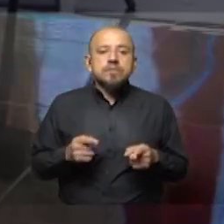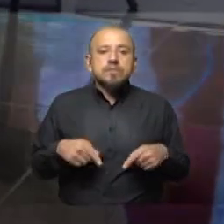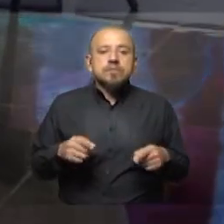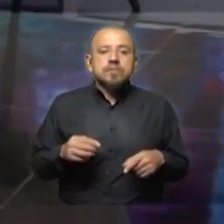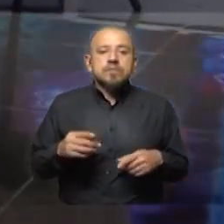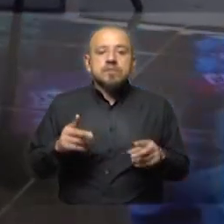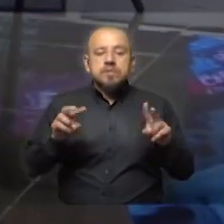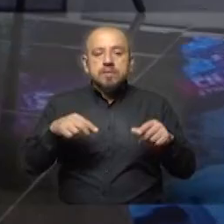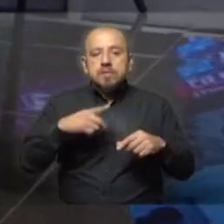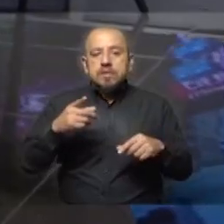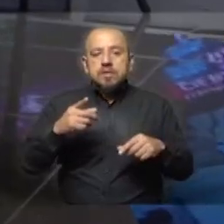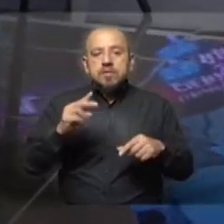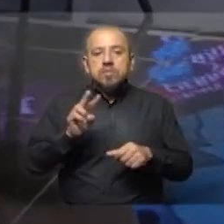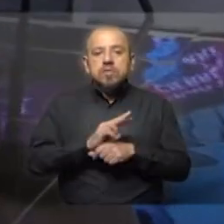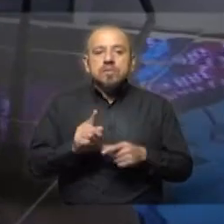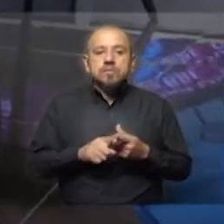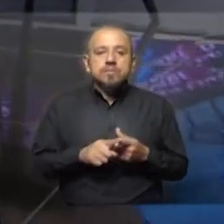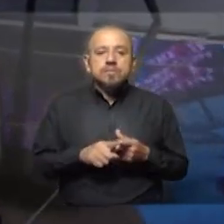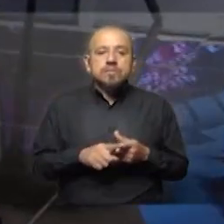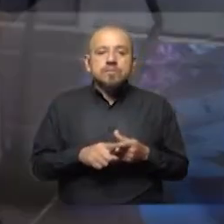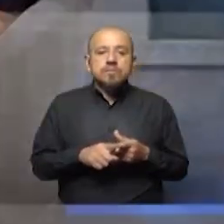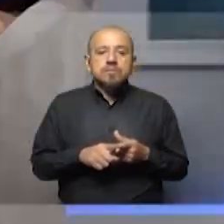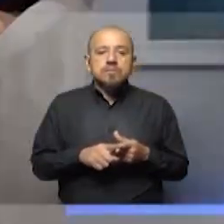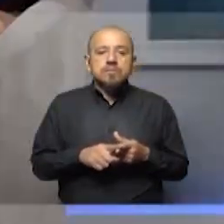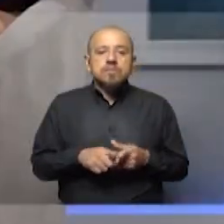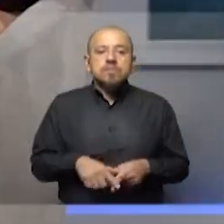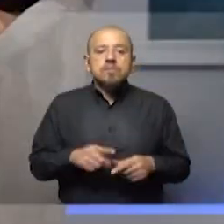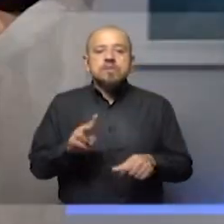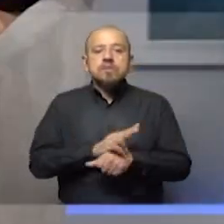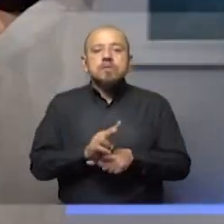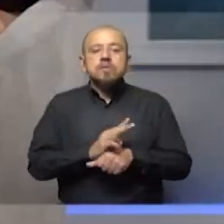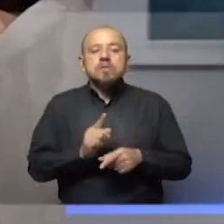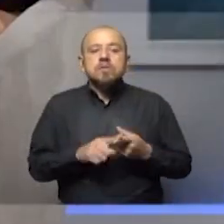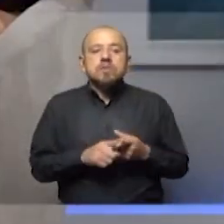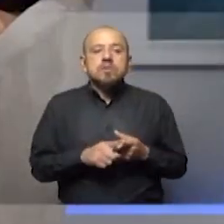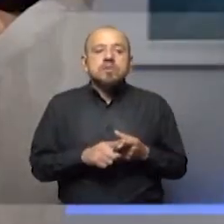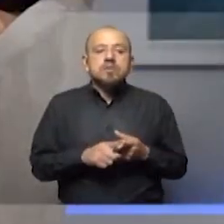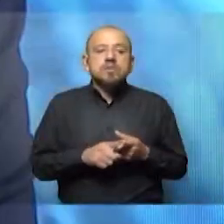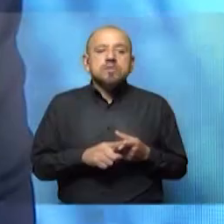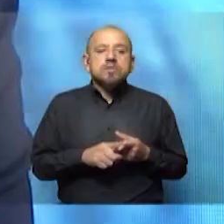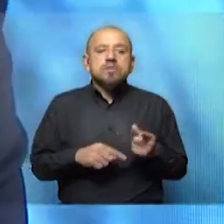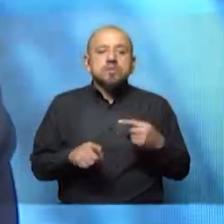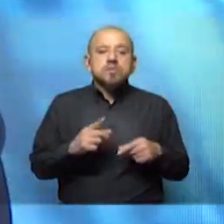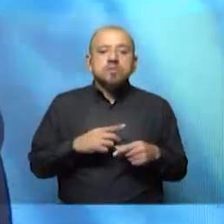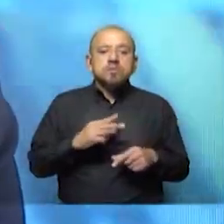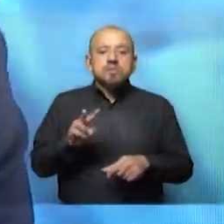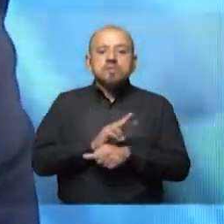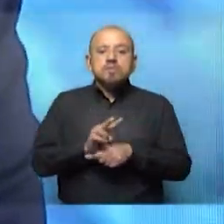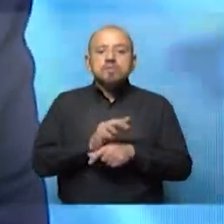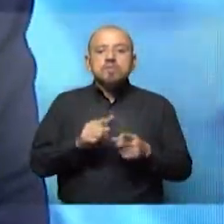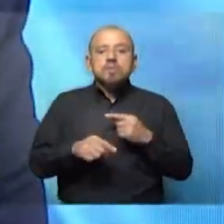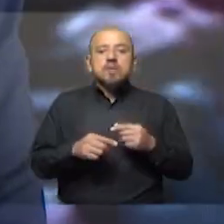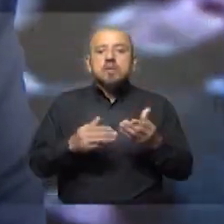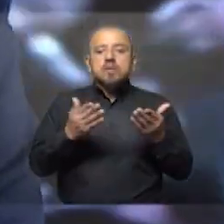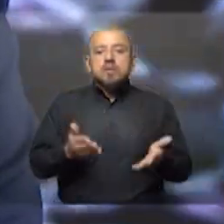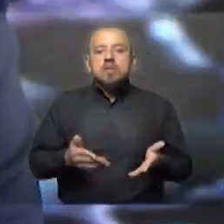concepciones del cuidado decías qué cuerpos pueden cuidar y cuáles no hablando justamente de los cuerpos y de que cuidar es poner el cuerpo